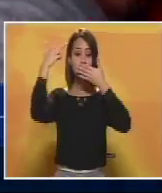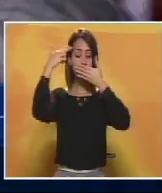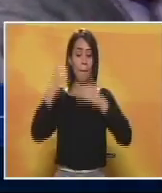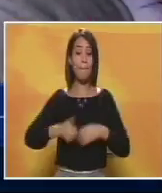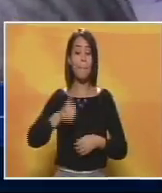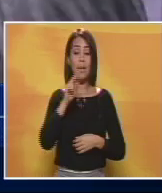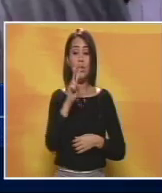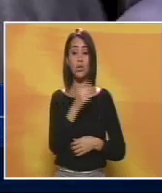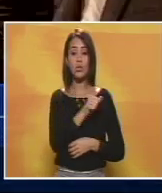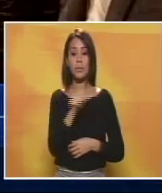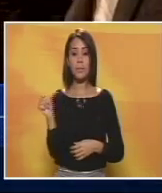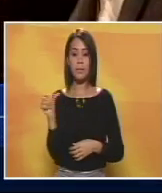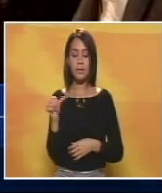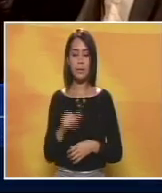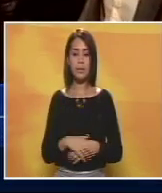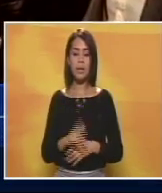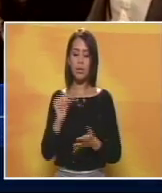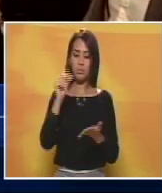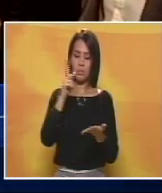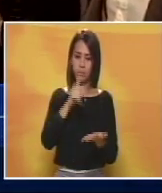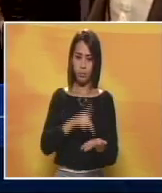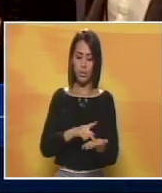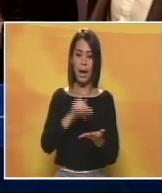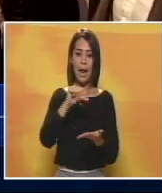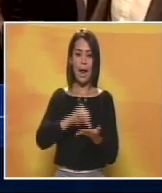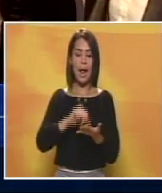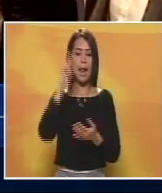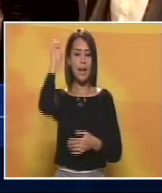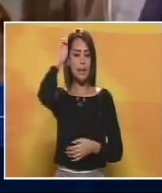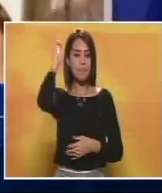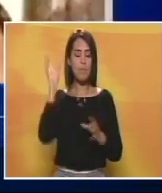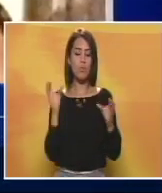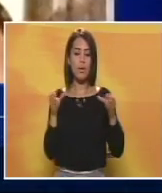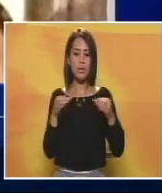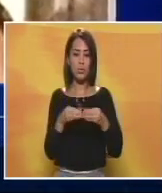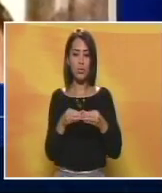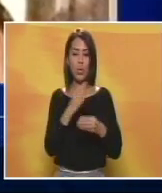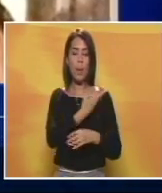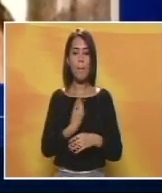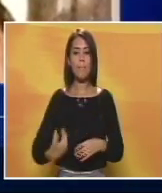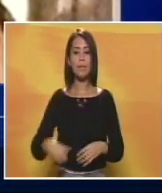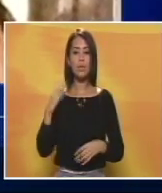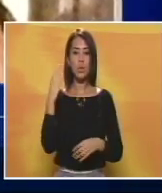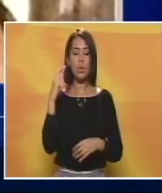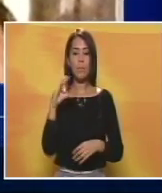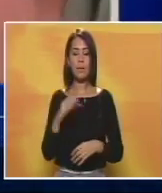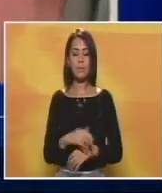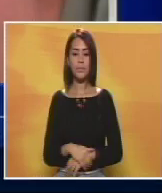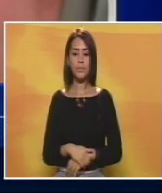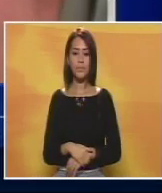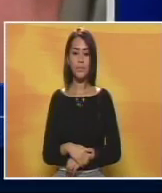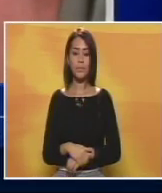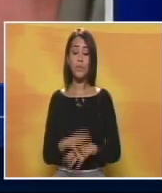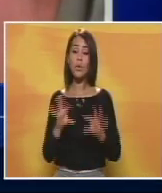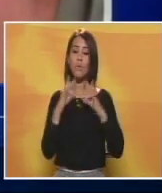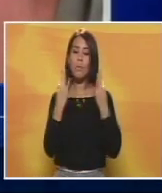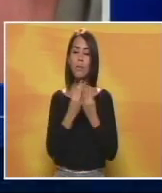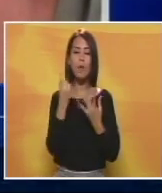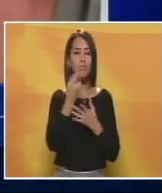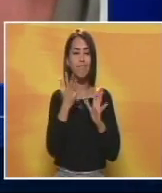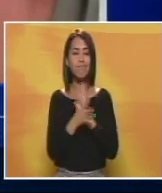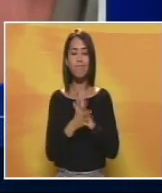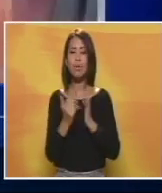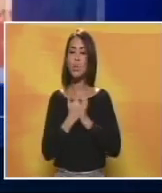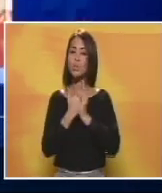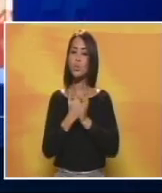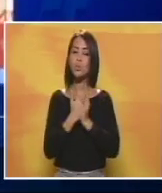de 2 semanas llegaron a Lima para tratar de conseguir una reunión con el presidente colombiano Juan Manuel Santos. Los familiares buscan la solidaridad de